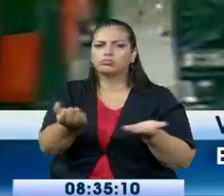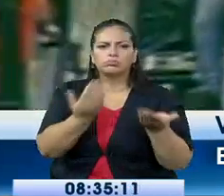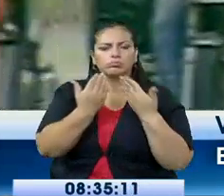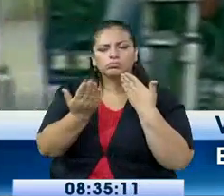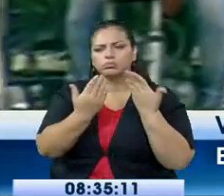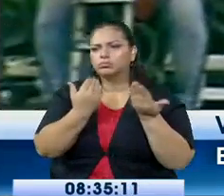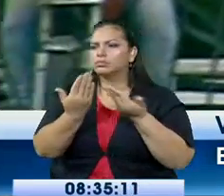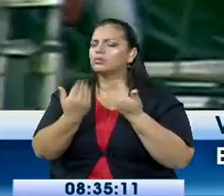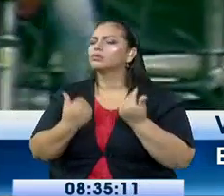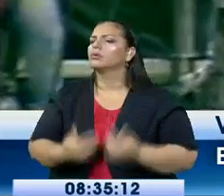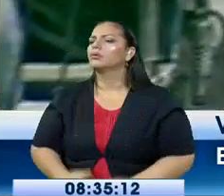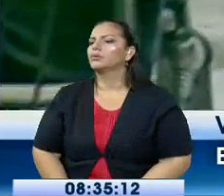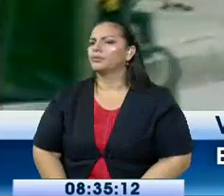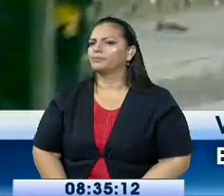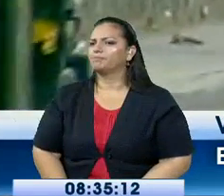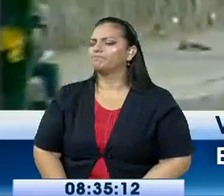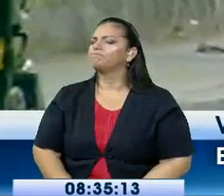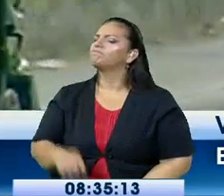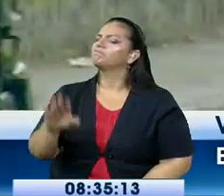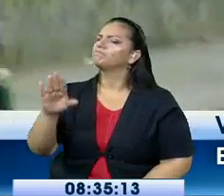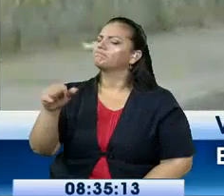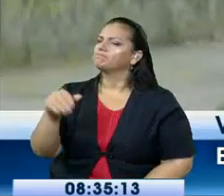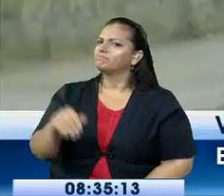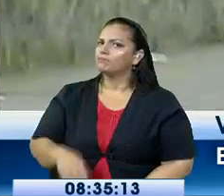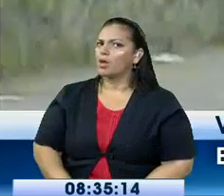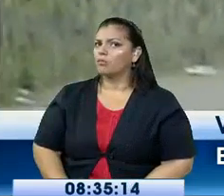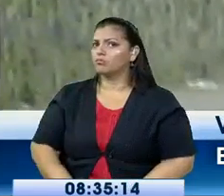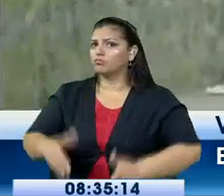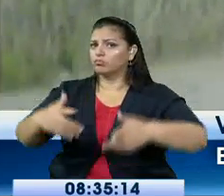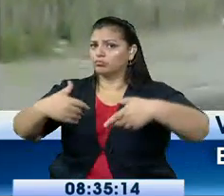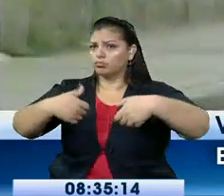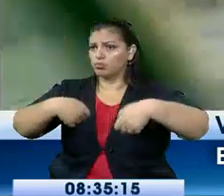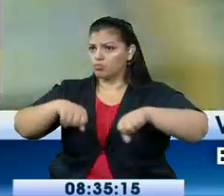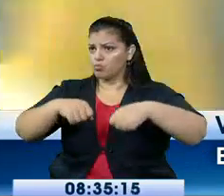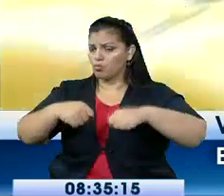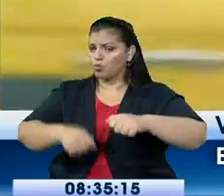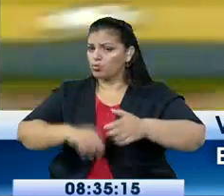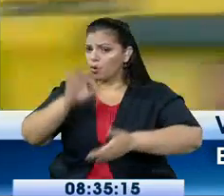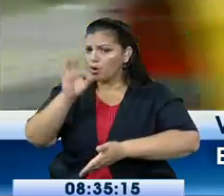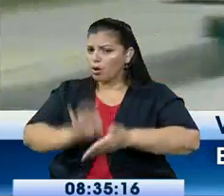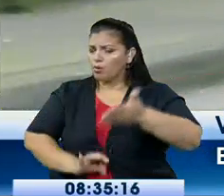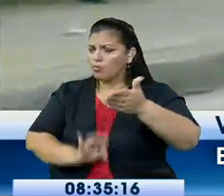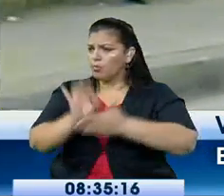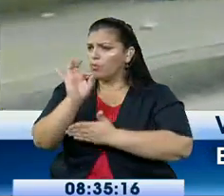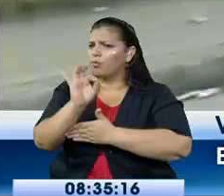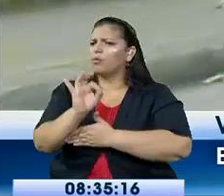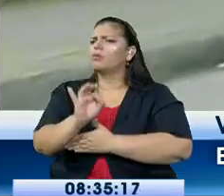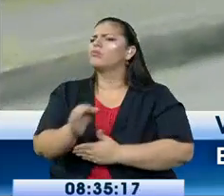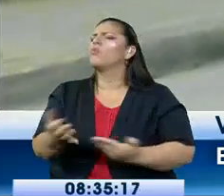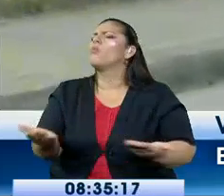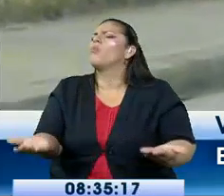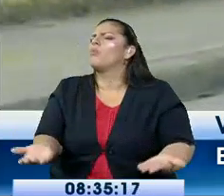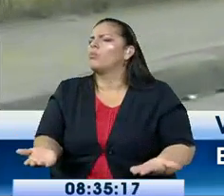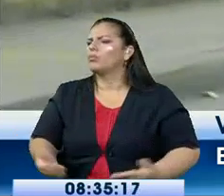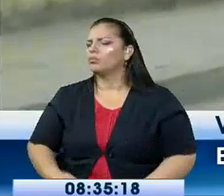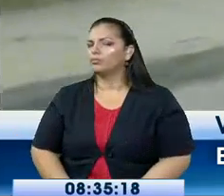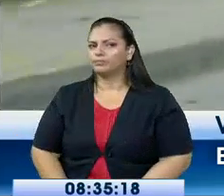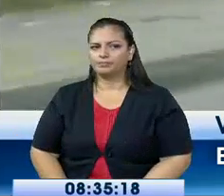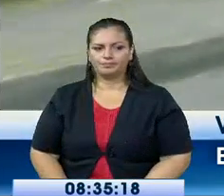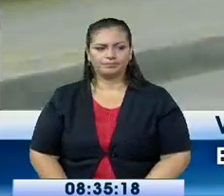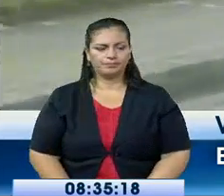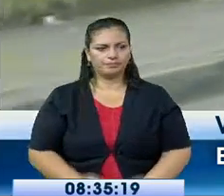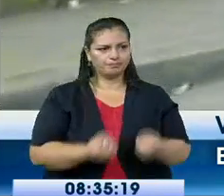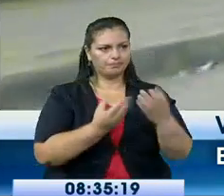Después de todo esto, ¿cuáles son las motos que sí pasarán a ser legalizadas en Guayaquil? Bueno, la Agencia Nacional de Tránsito